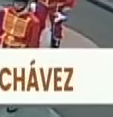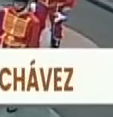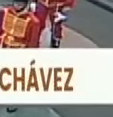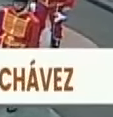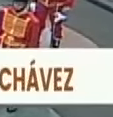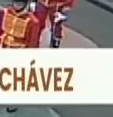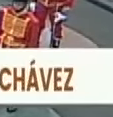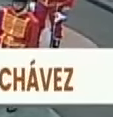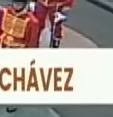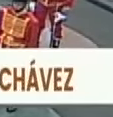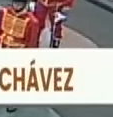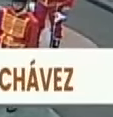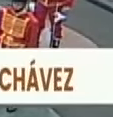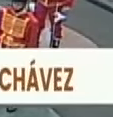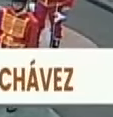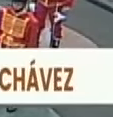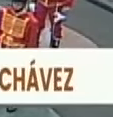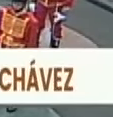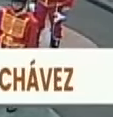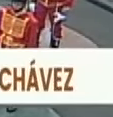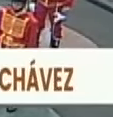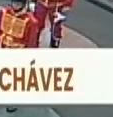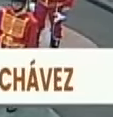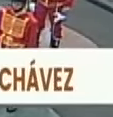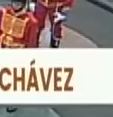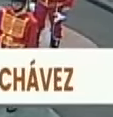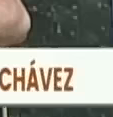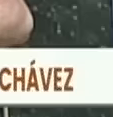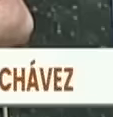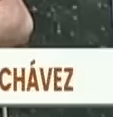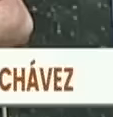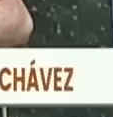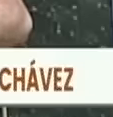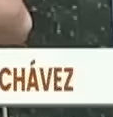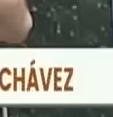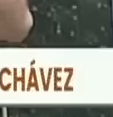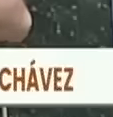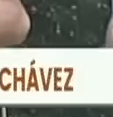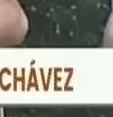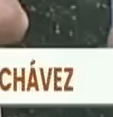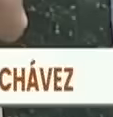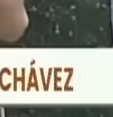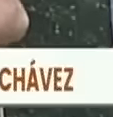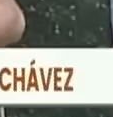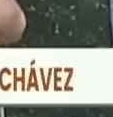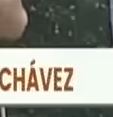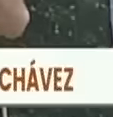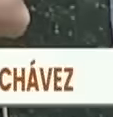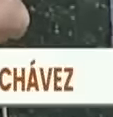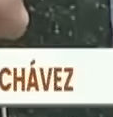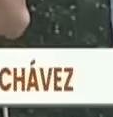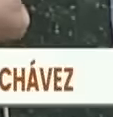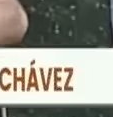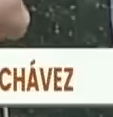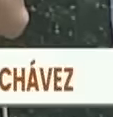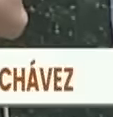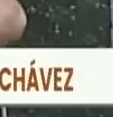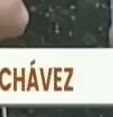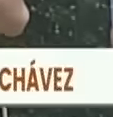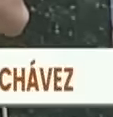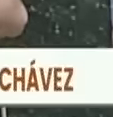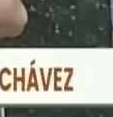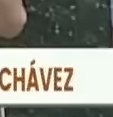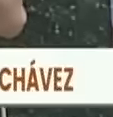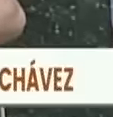todos nosotros. Quiero gritar contigo, gritar desde la raíz, porque mueren